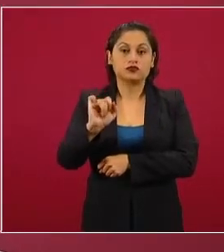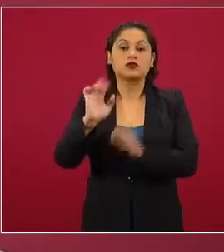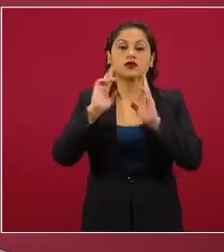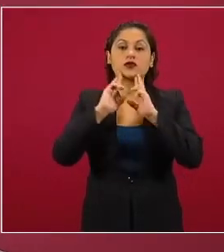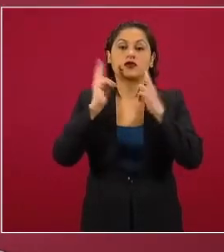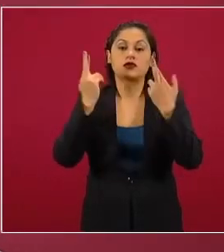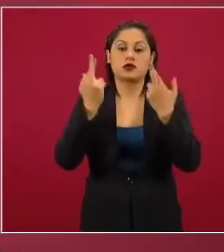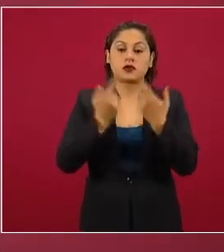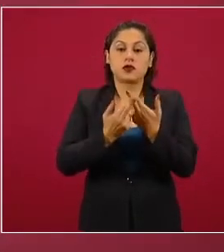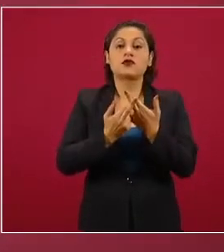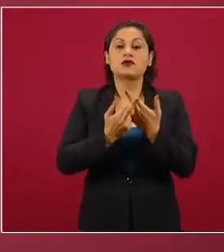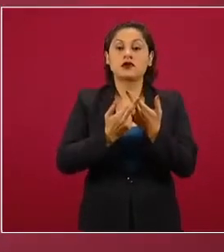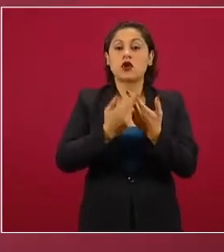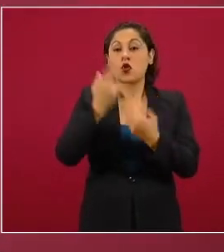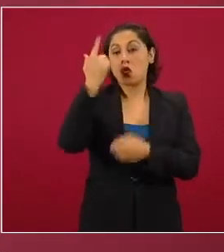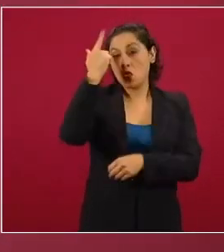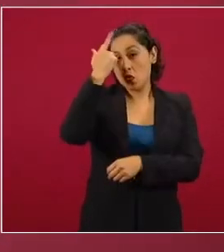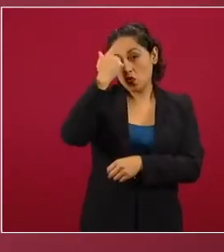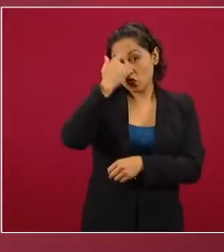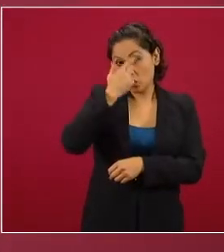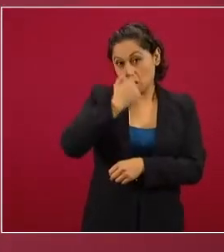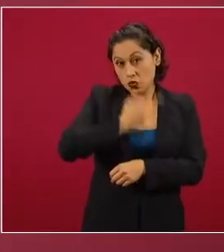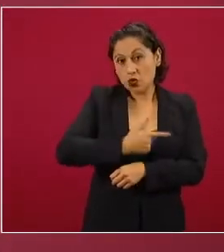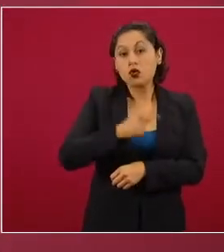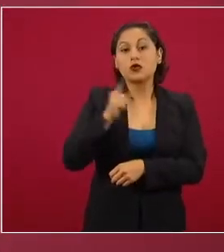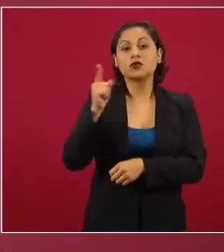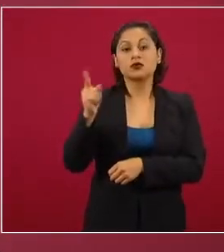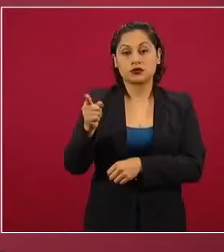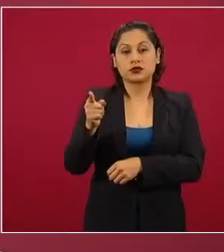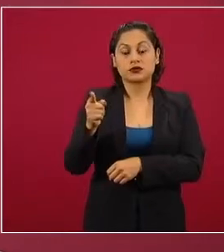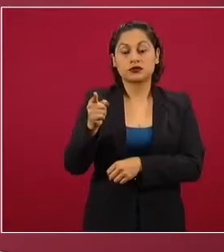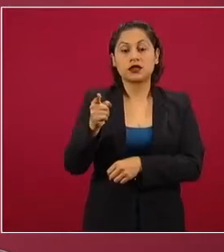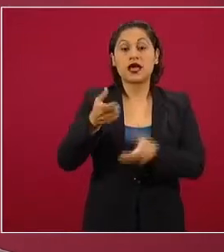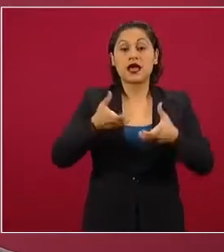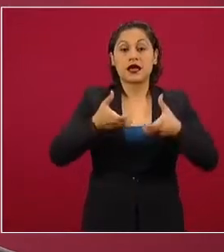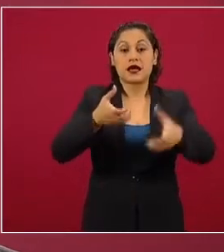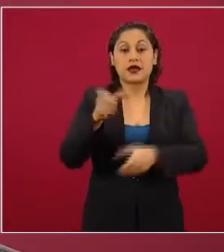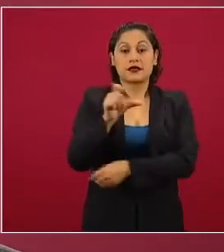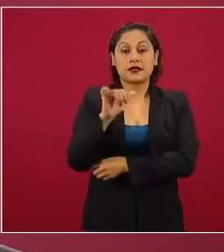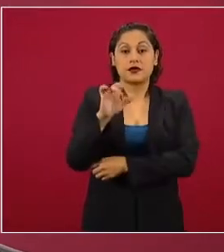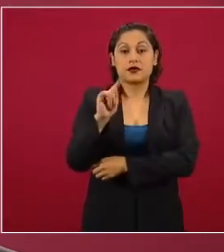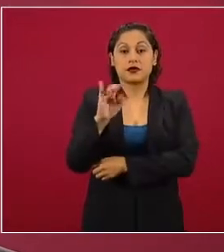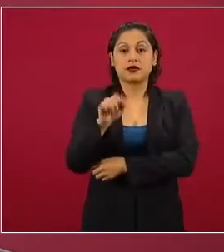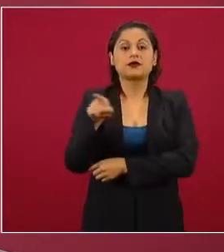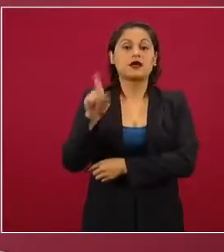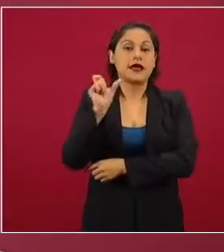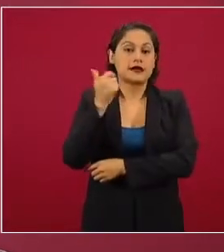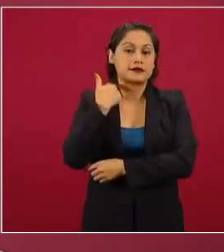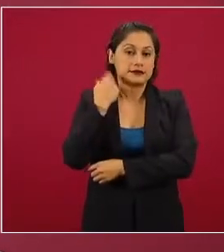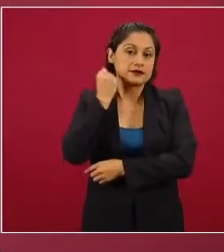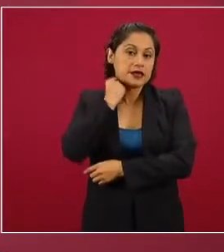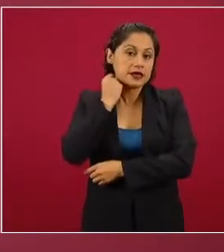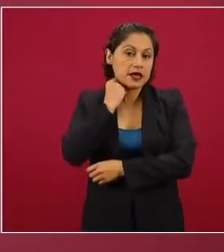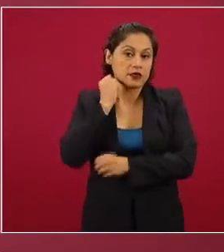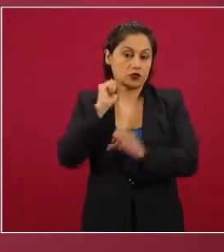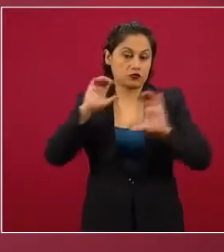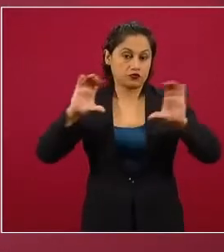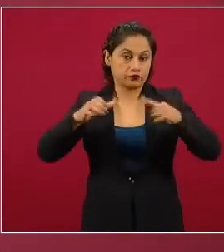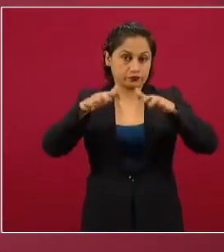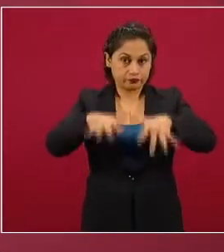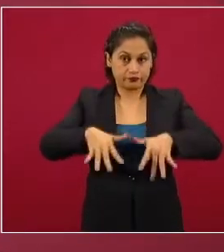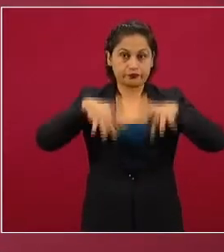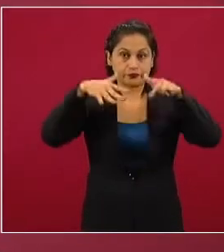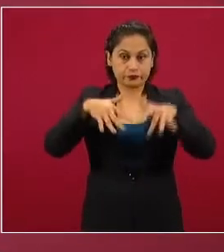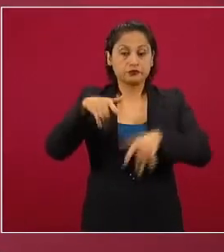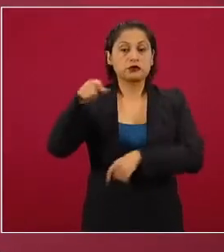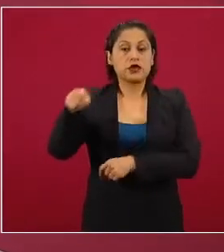de toda la madrugada en la sede antigua del Senado, en la calle Jicotencatl, y el presidente de la